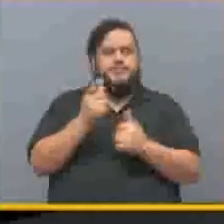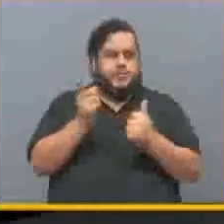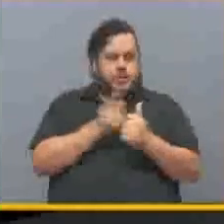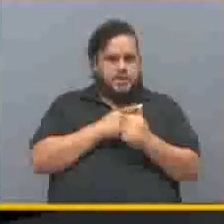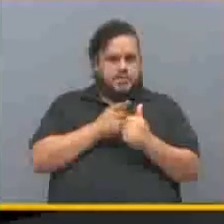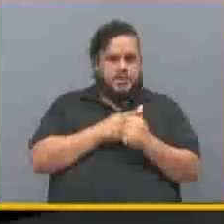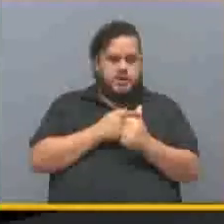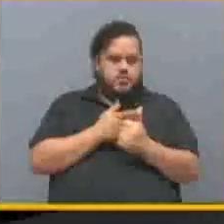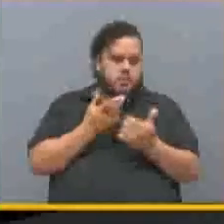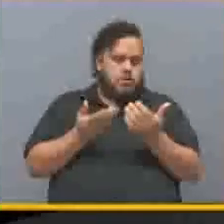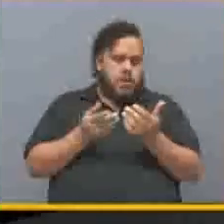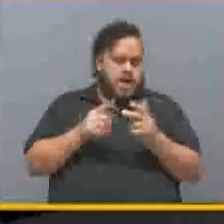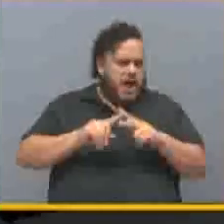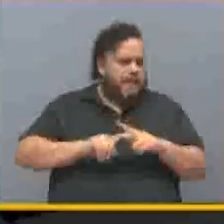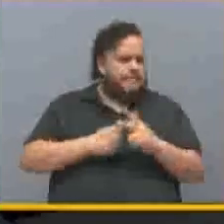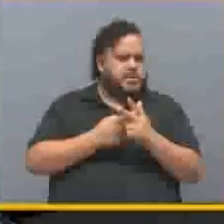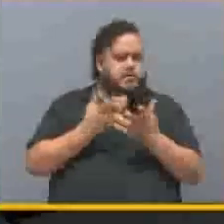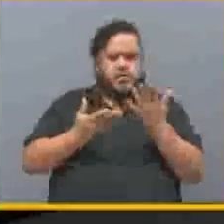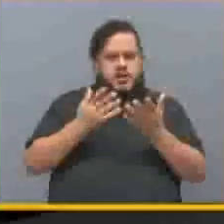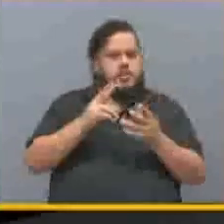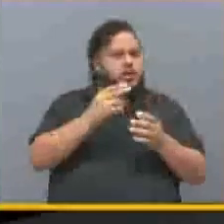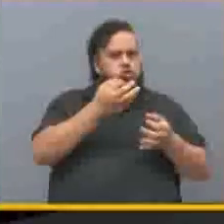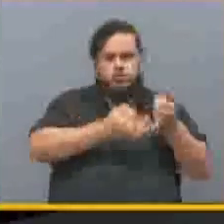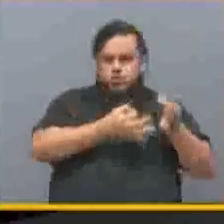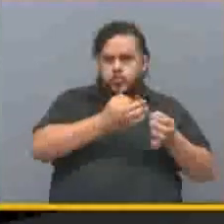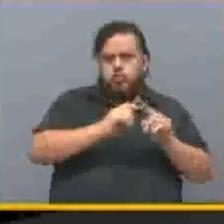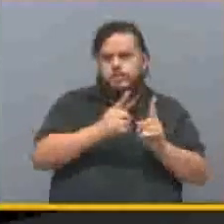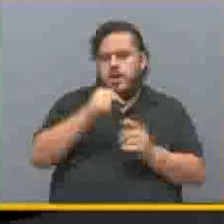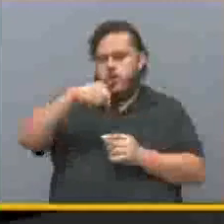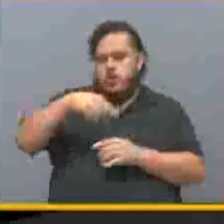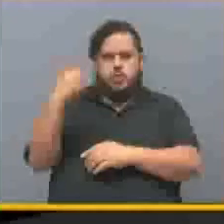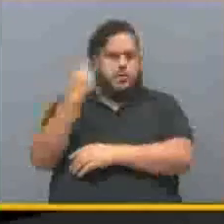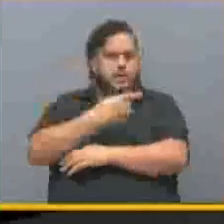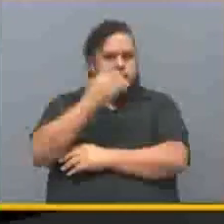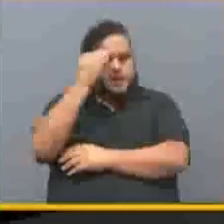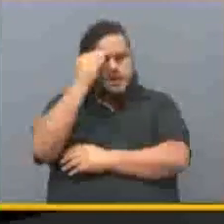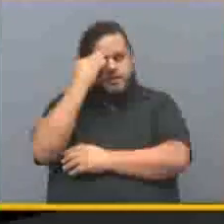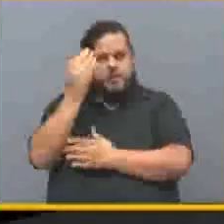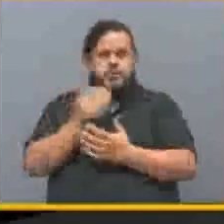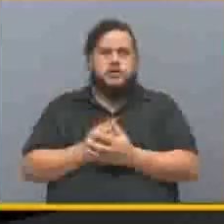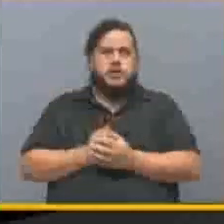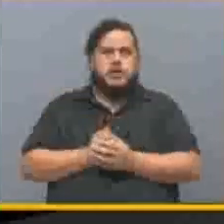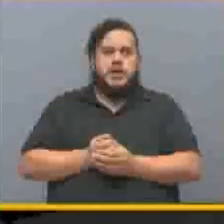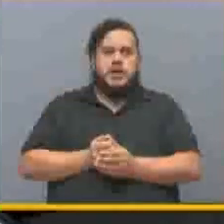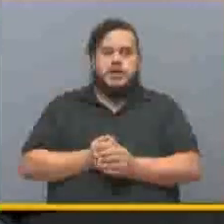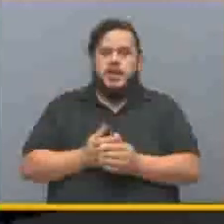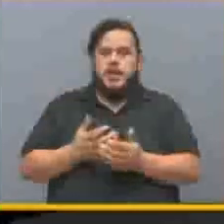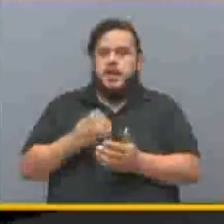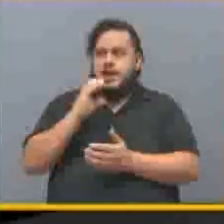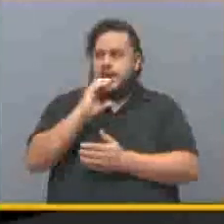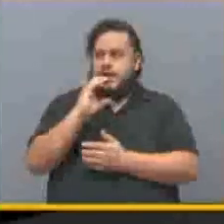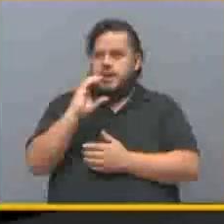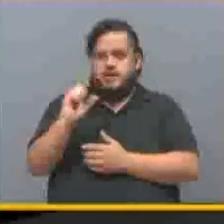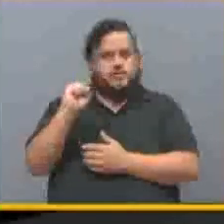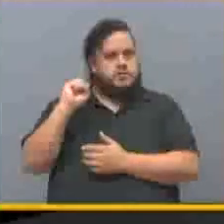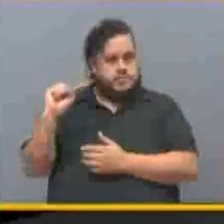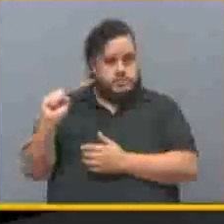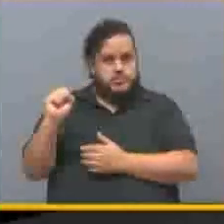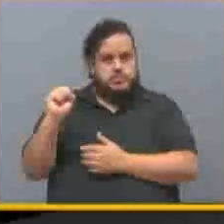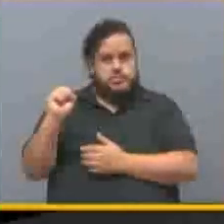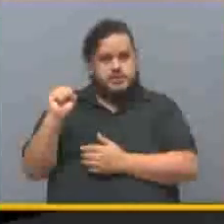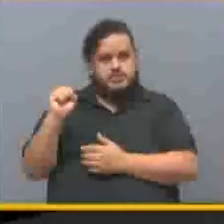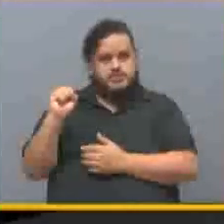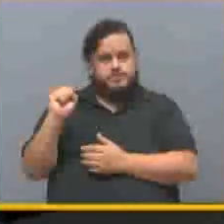principio podría ser injusto, pero hoy en día que sabemos que más bien la Caja Costarricense de Seguro